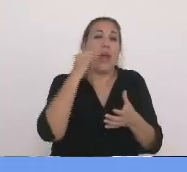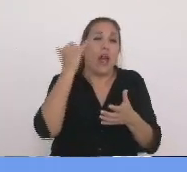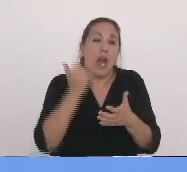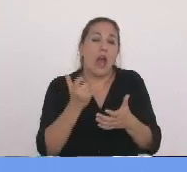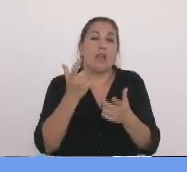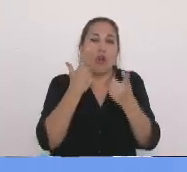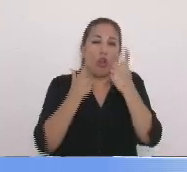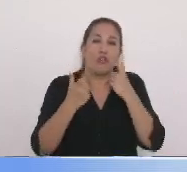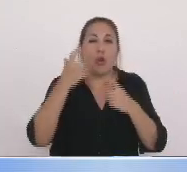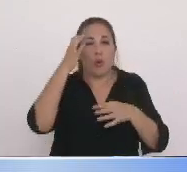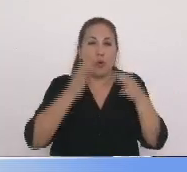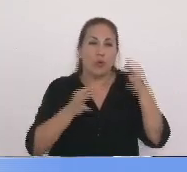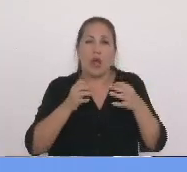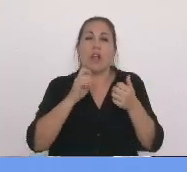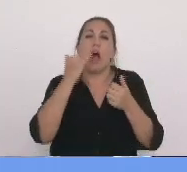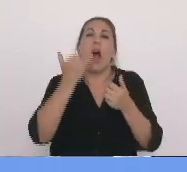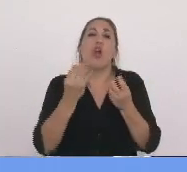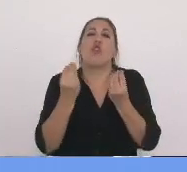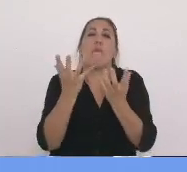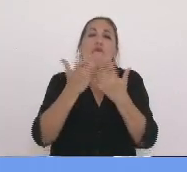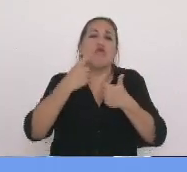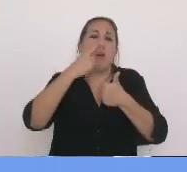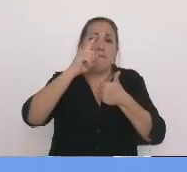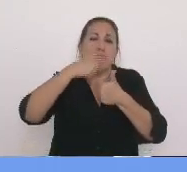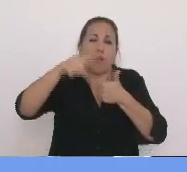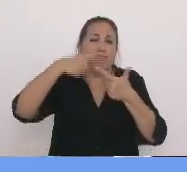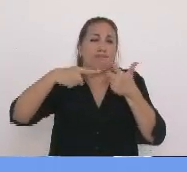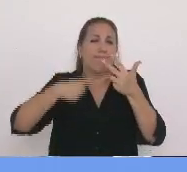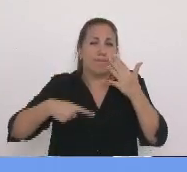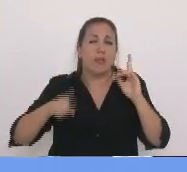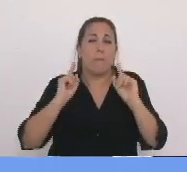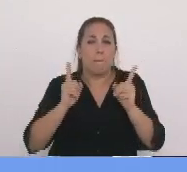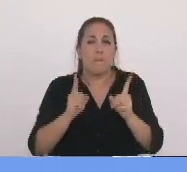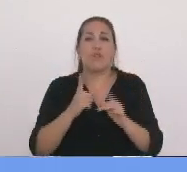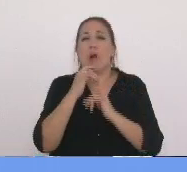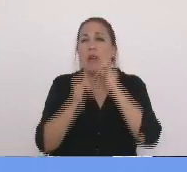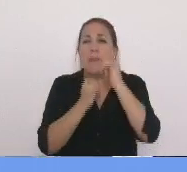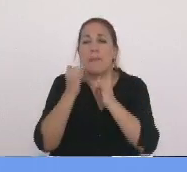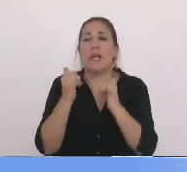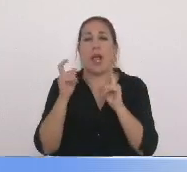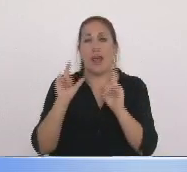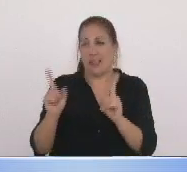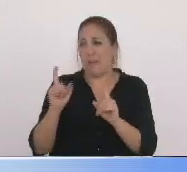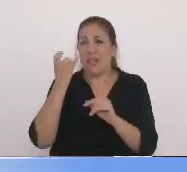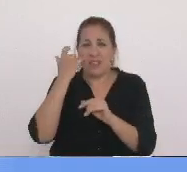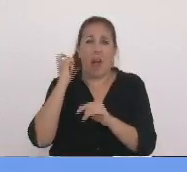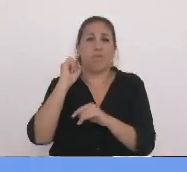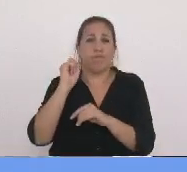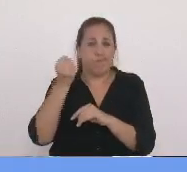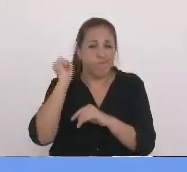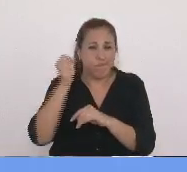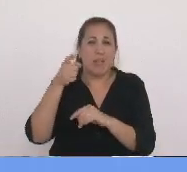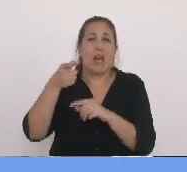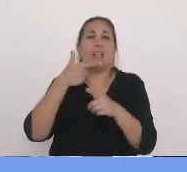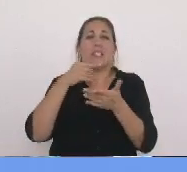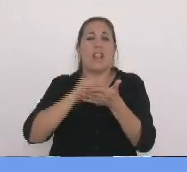funciones que acabo de escribir y que por otro lado en descripto todos los senadores y senadoras que me han precedido en el uso de la palabra no